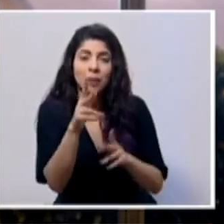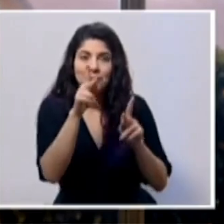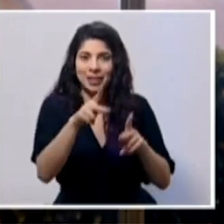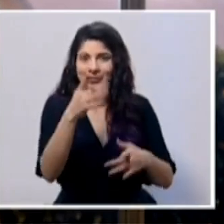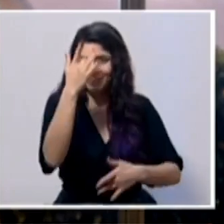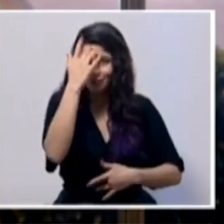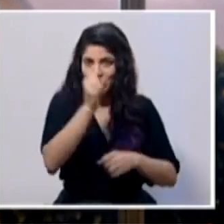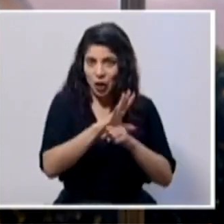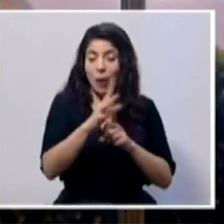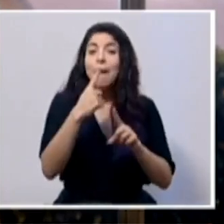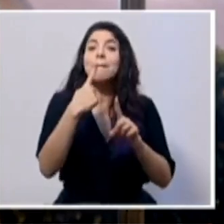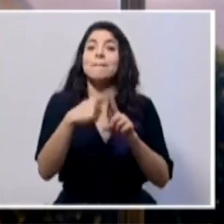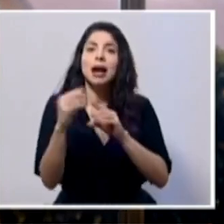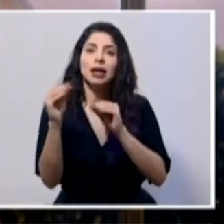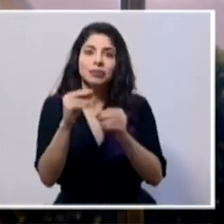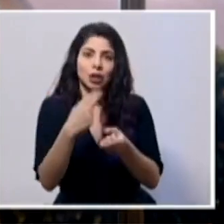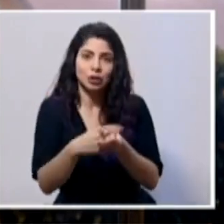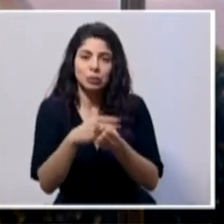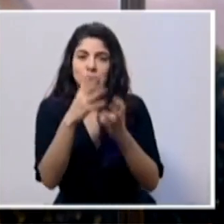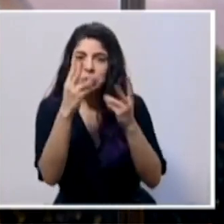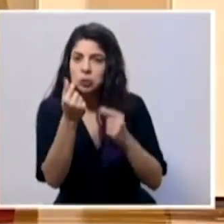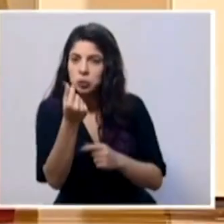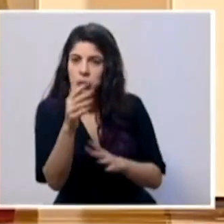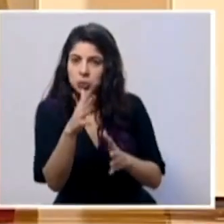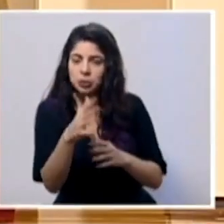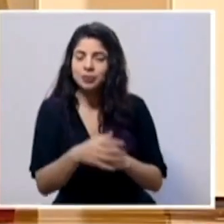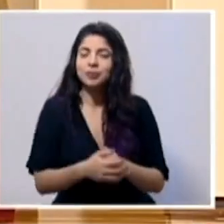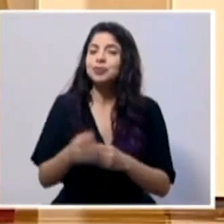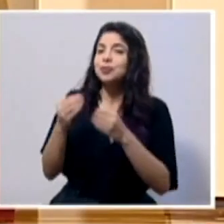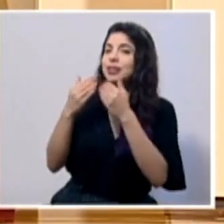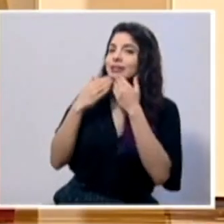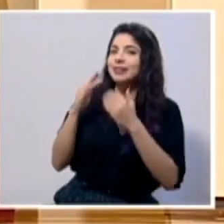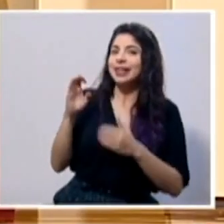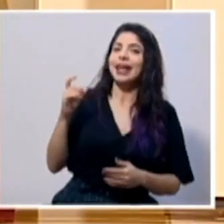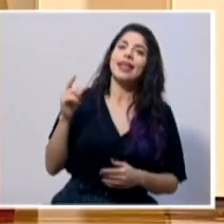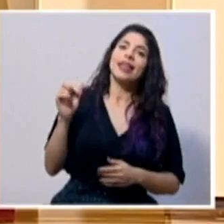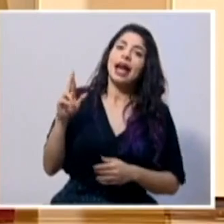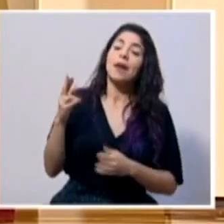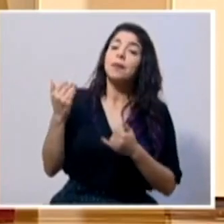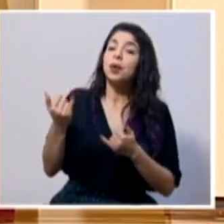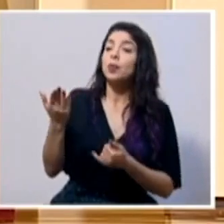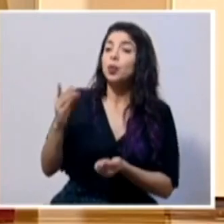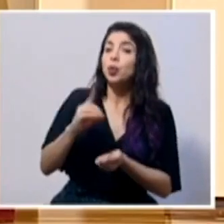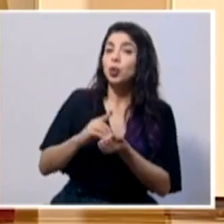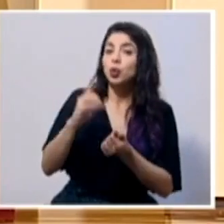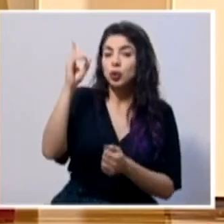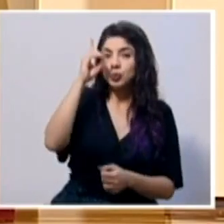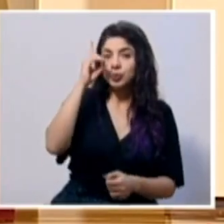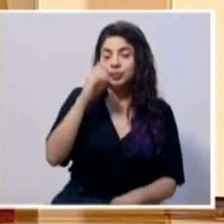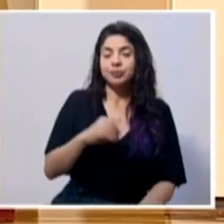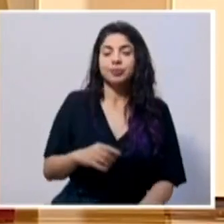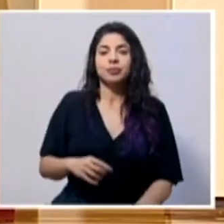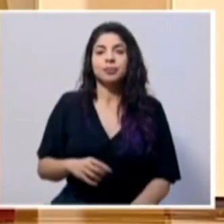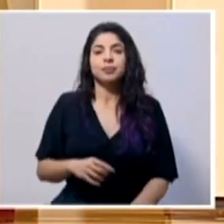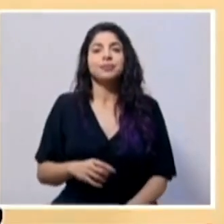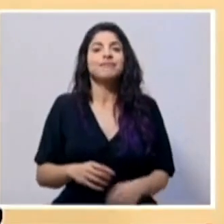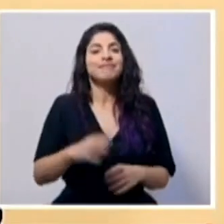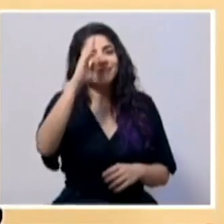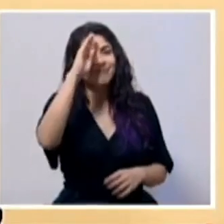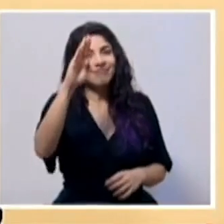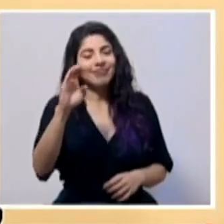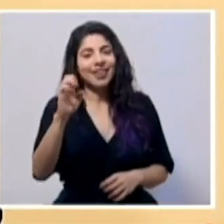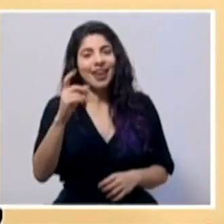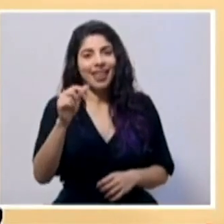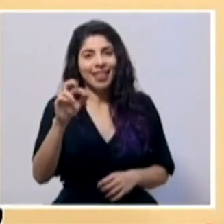y hospitalizados? Muchas gracias, don Edgar. Doctor Salas. Un saludo, don